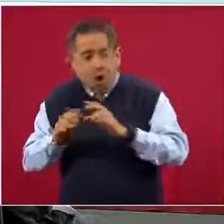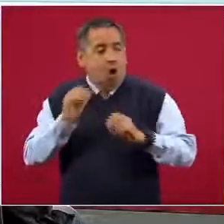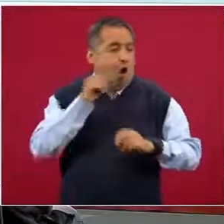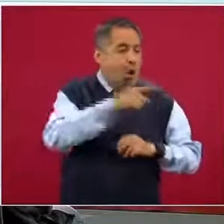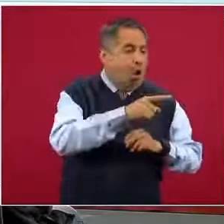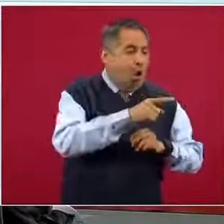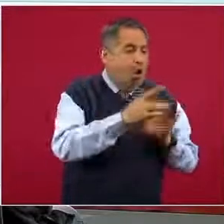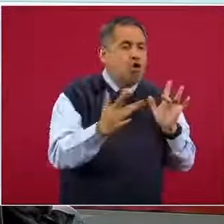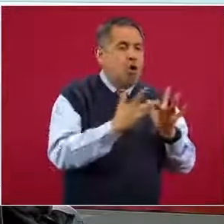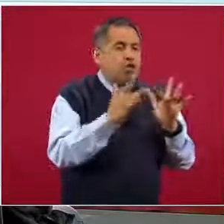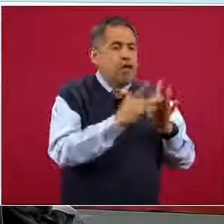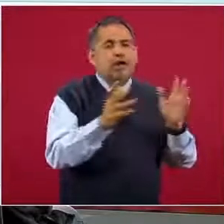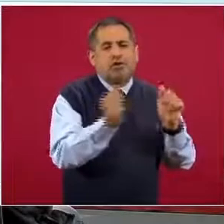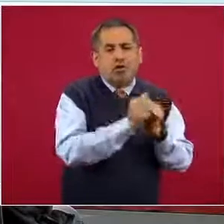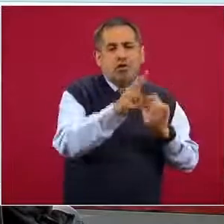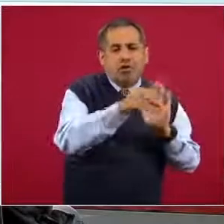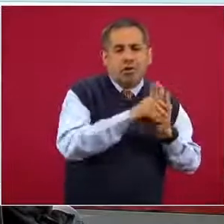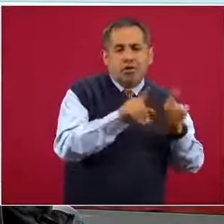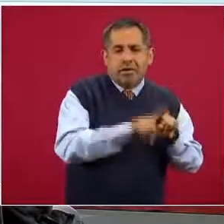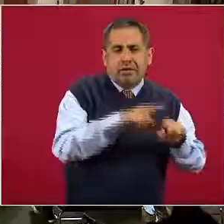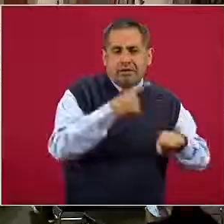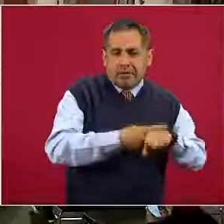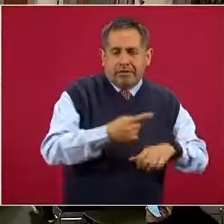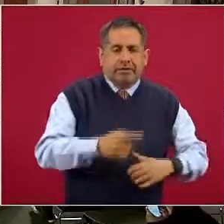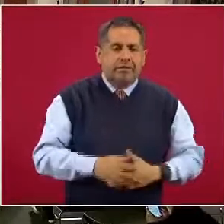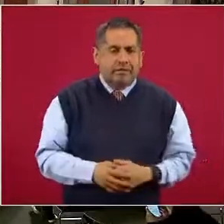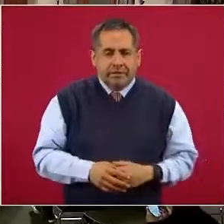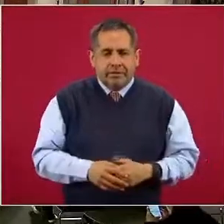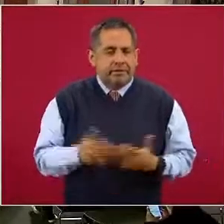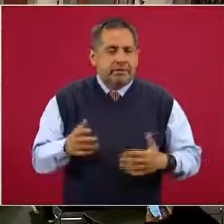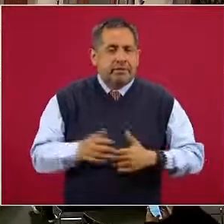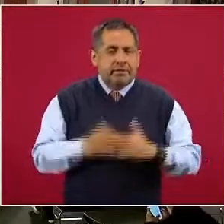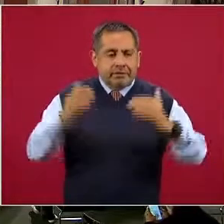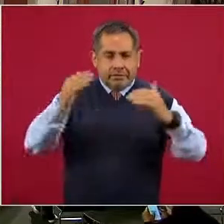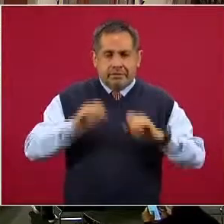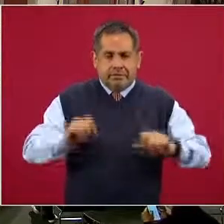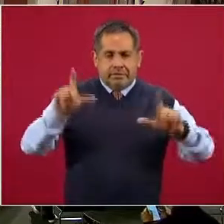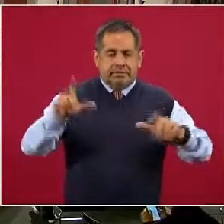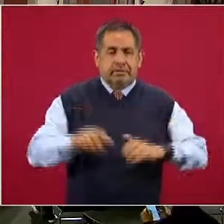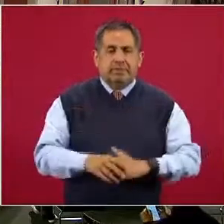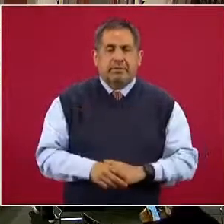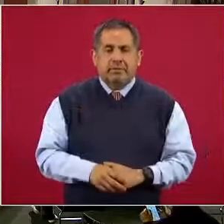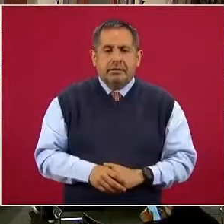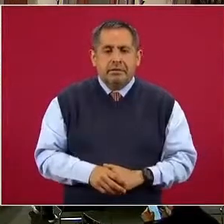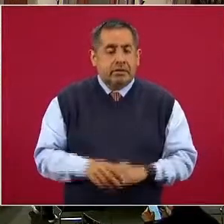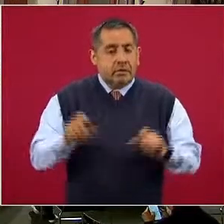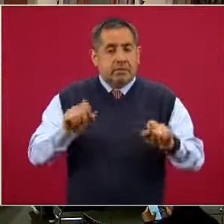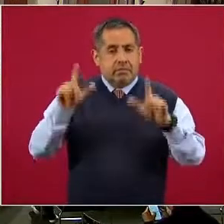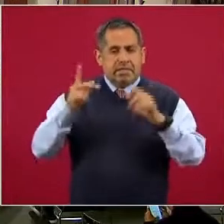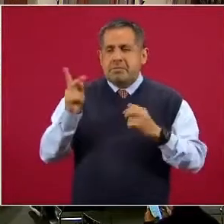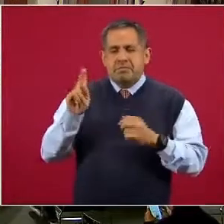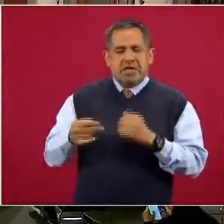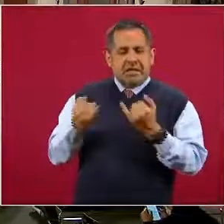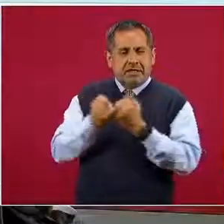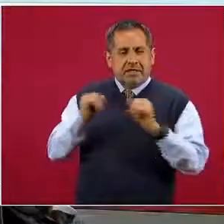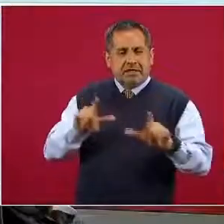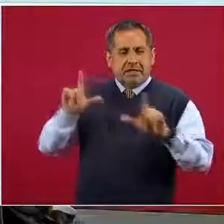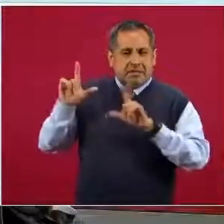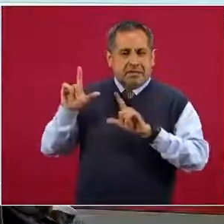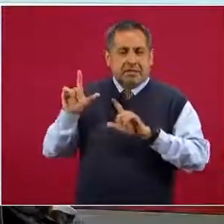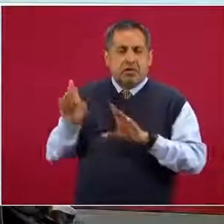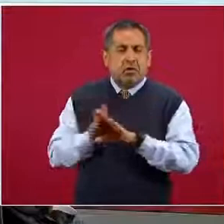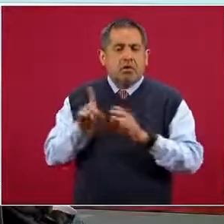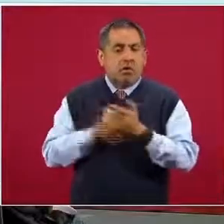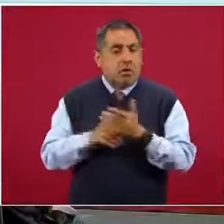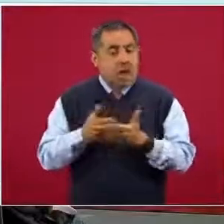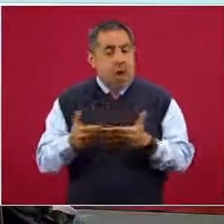la asociación epidemiológica. Veamos la siguiente diapositiva. Es una tabla similar a la anterior,